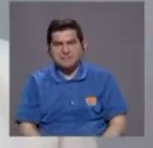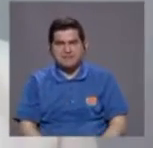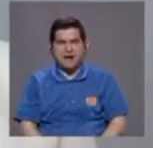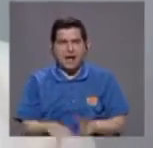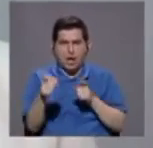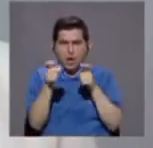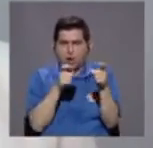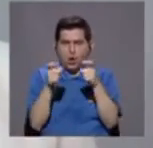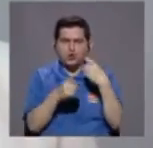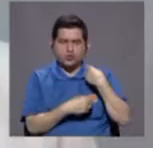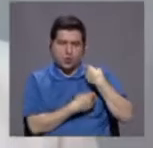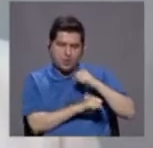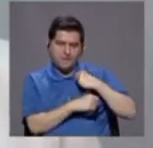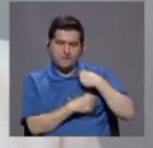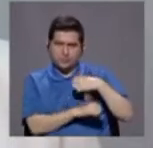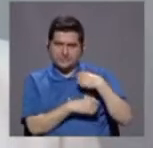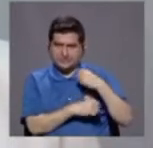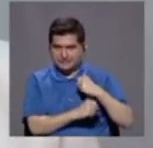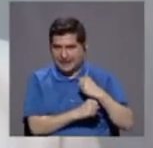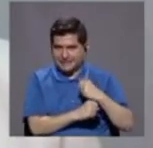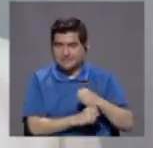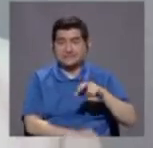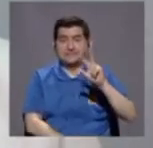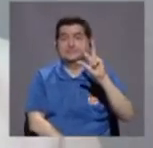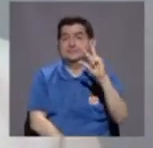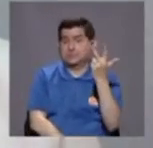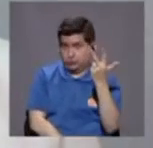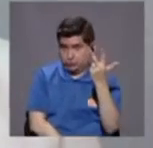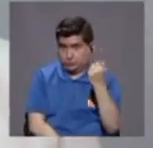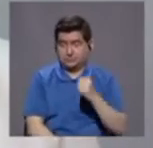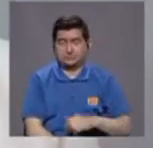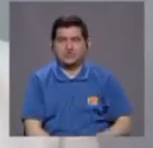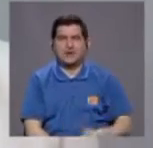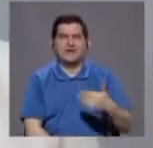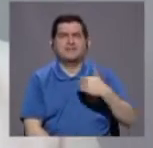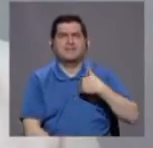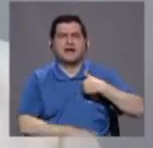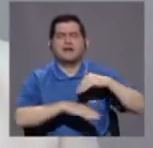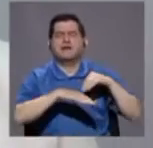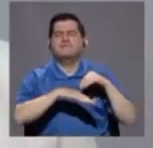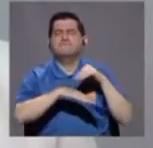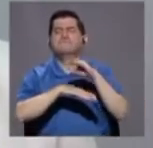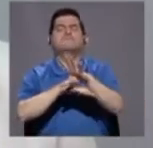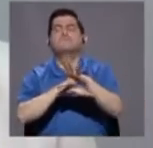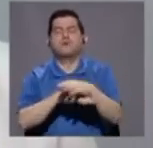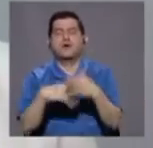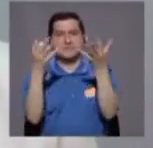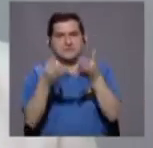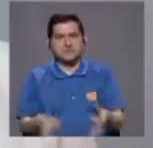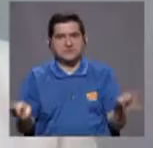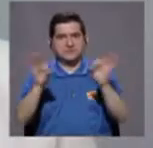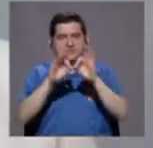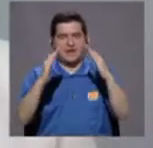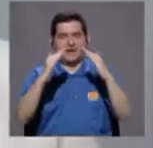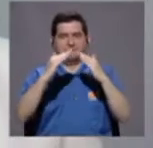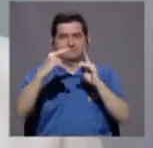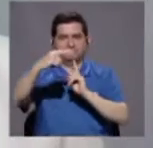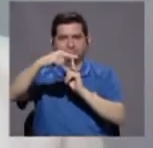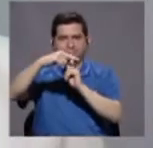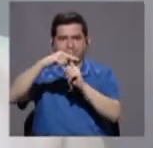control de las municipalidades. Y tercero, tiene una influencia decisiva de la Iglesia